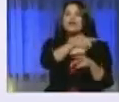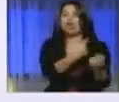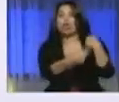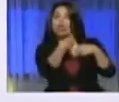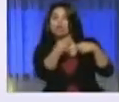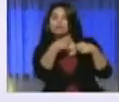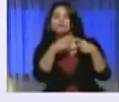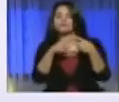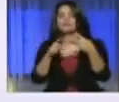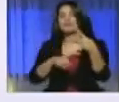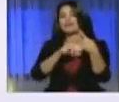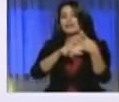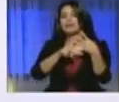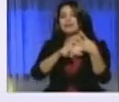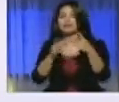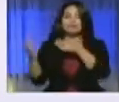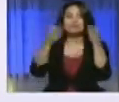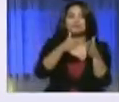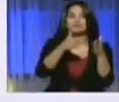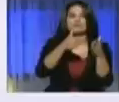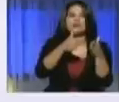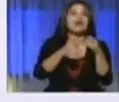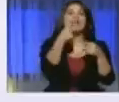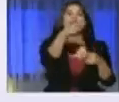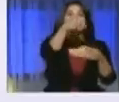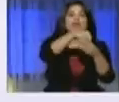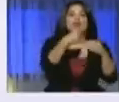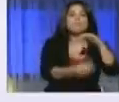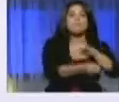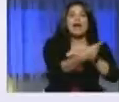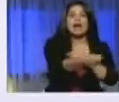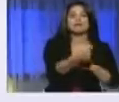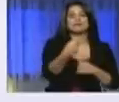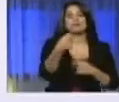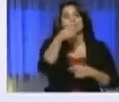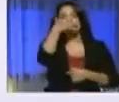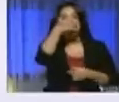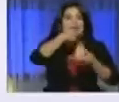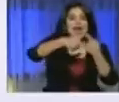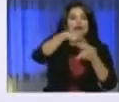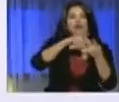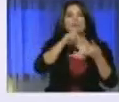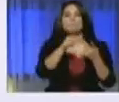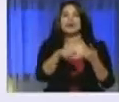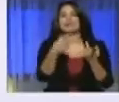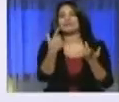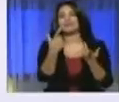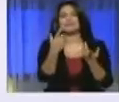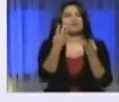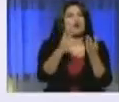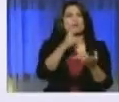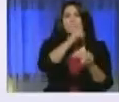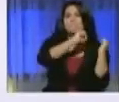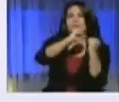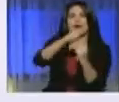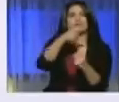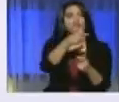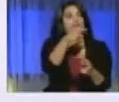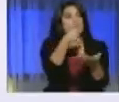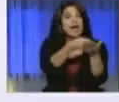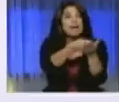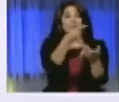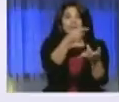contra, que es pagar malandros, mandar a secuestrar, mandar a matar. El sicariato político. El